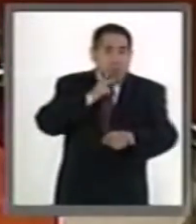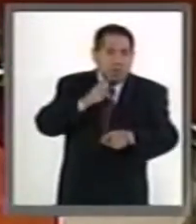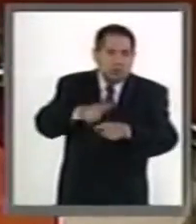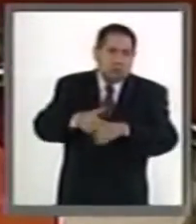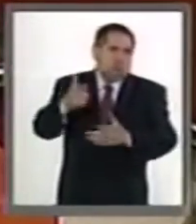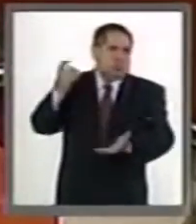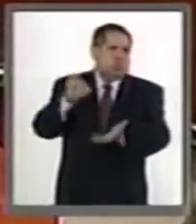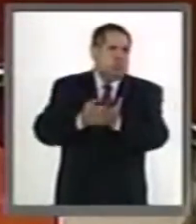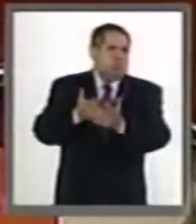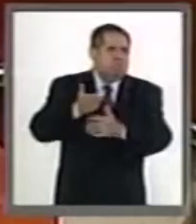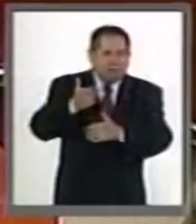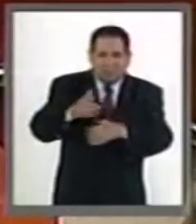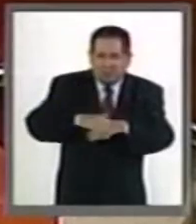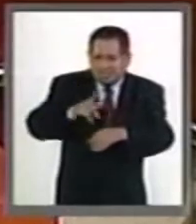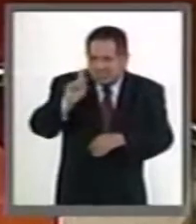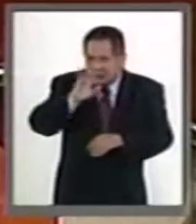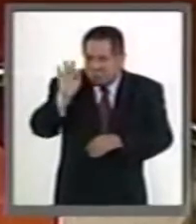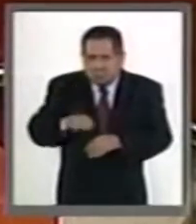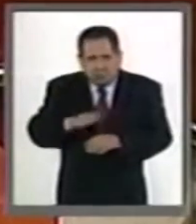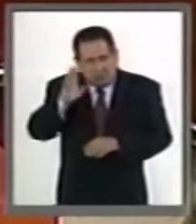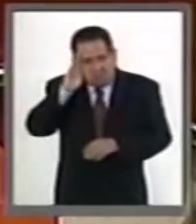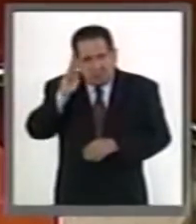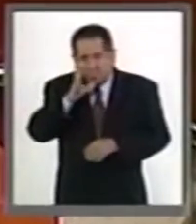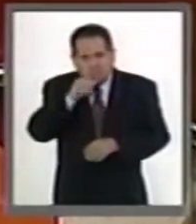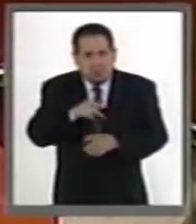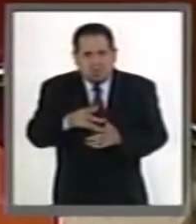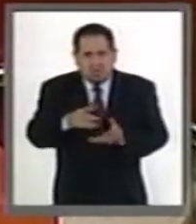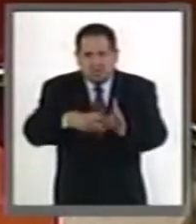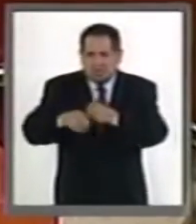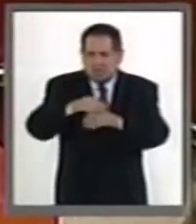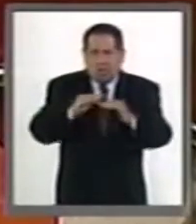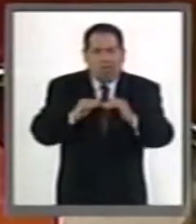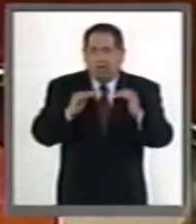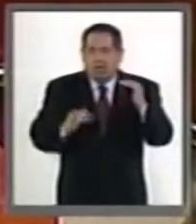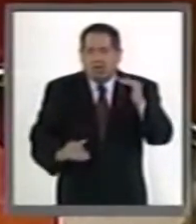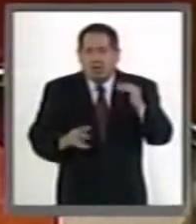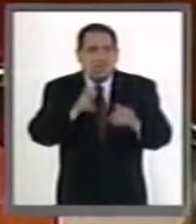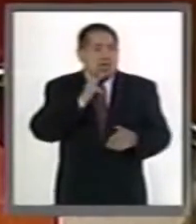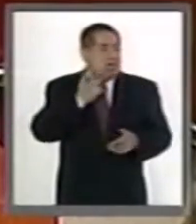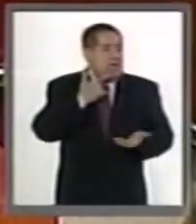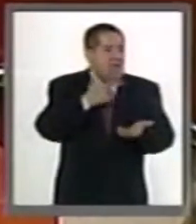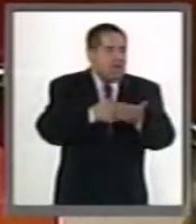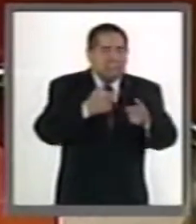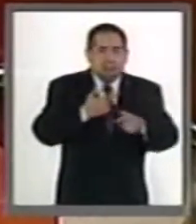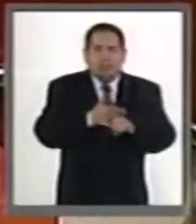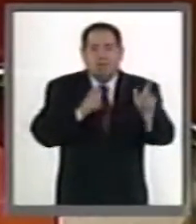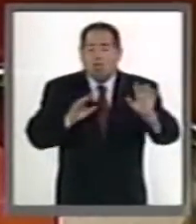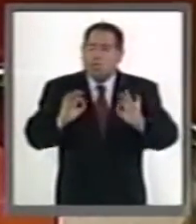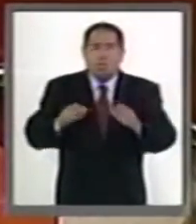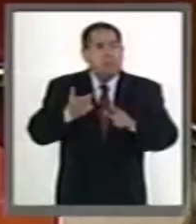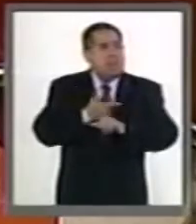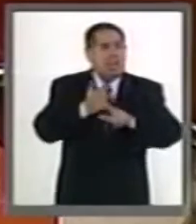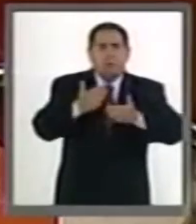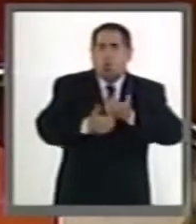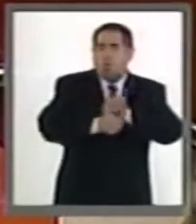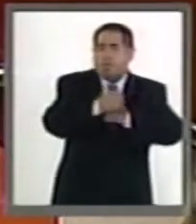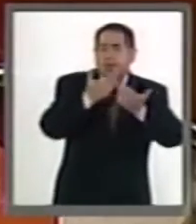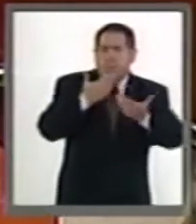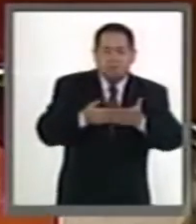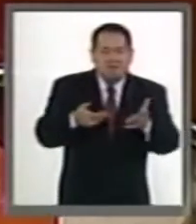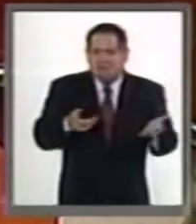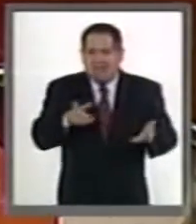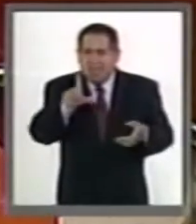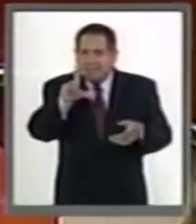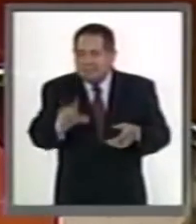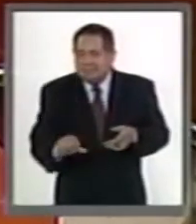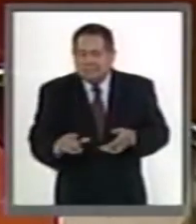llega arriba del 70%, acompañada de una liberalización de los precios de la gasolina disfrazada de libre mercado, pero sin